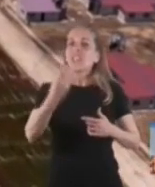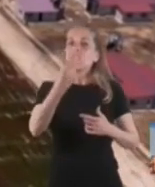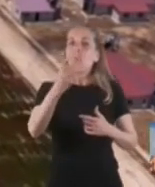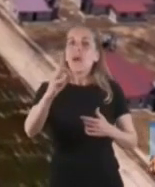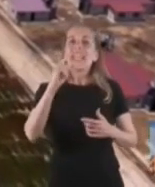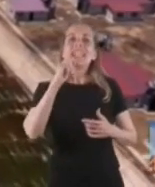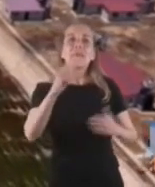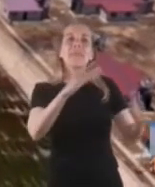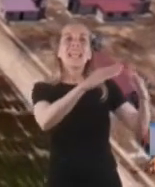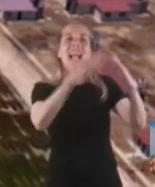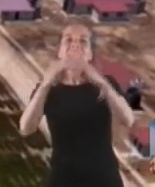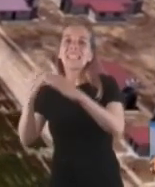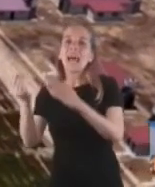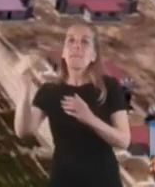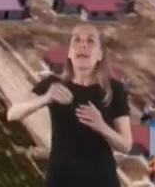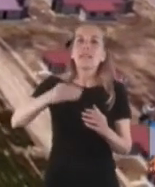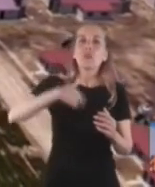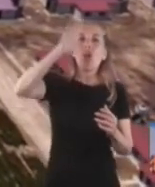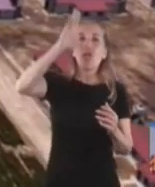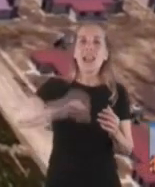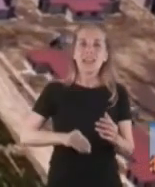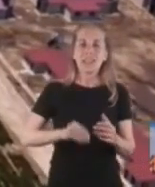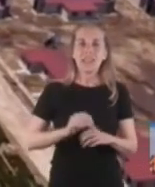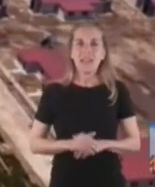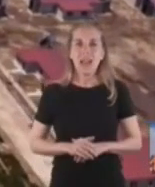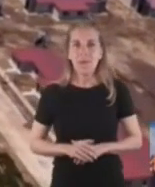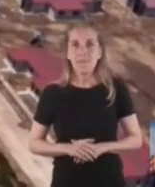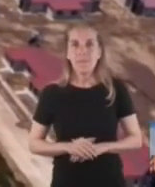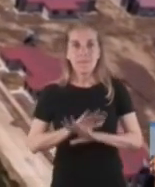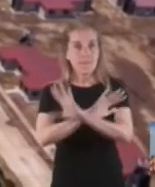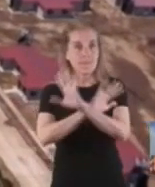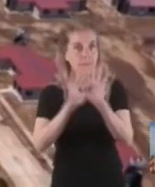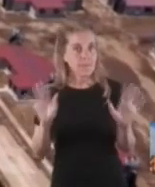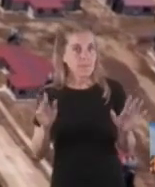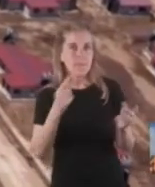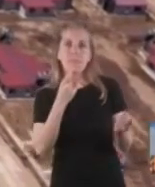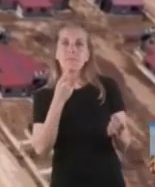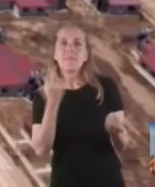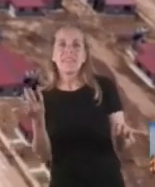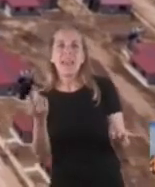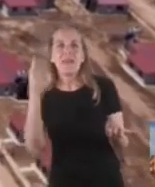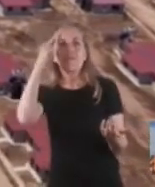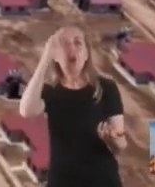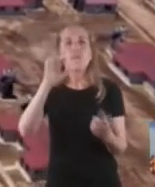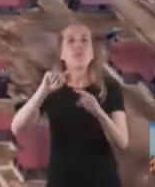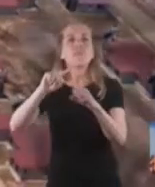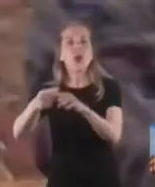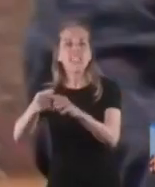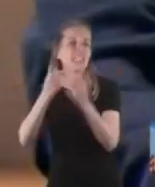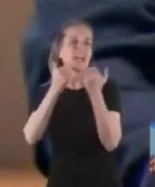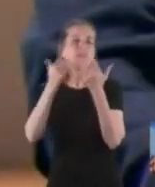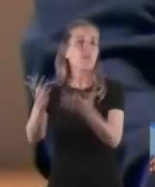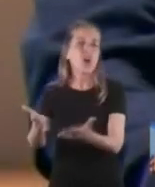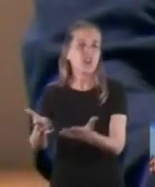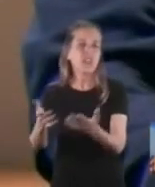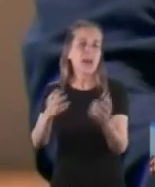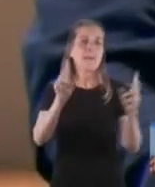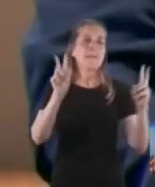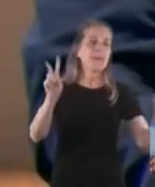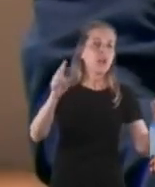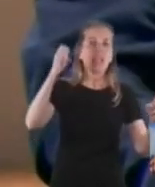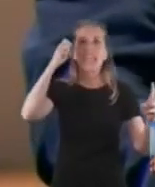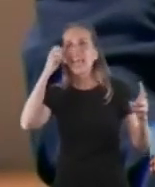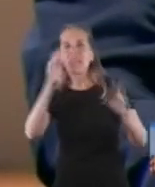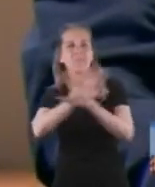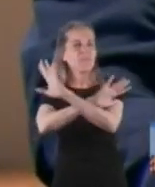en todos los rincones de la patria. En ningún lado preguntamos quién gobierna. A nadie que